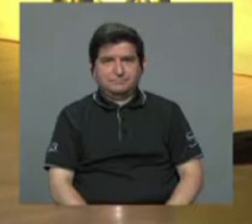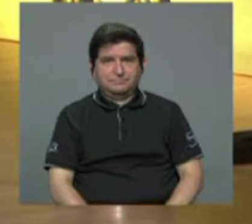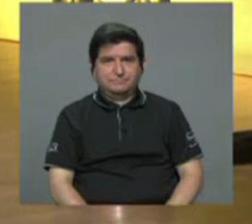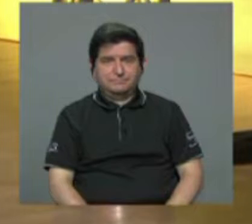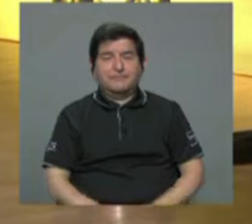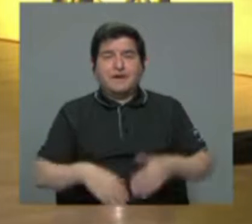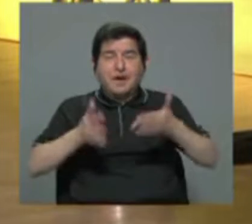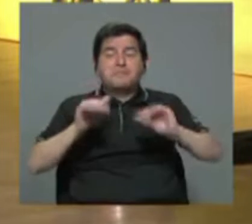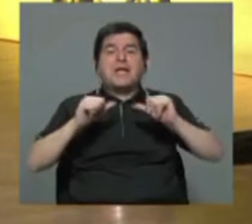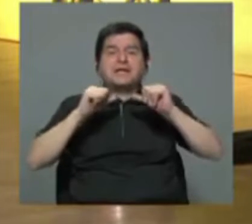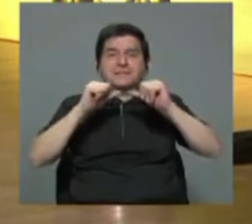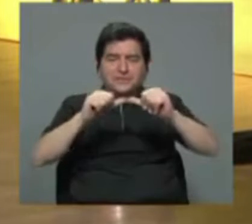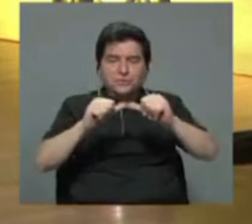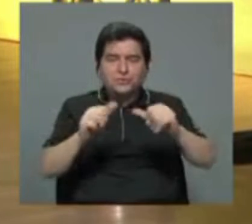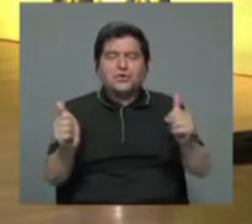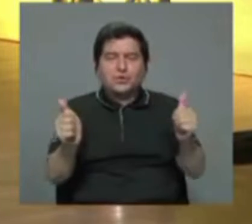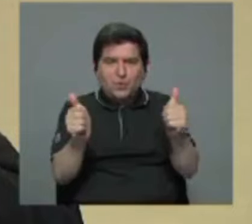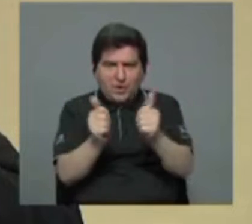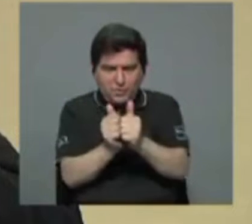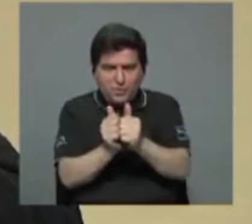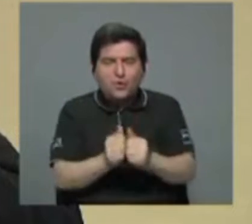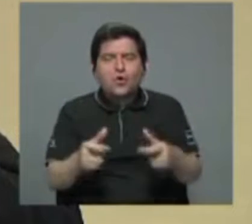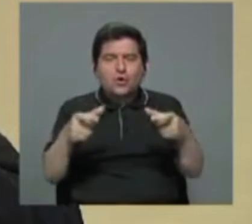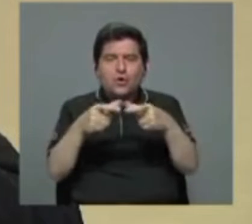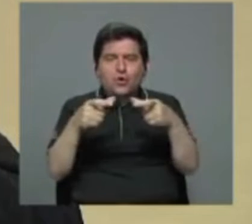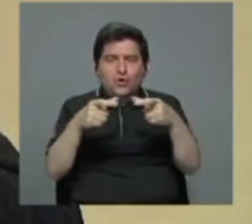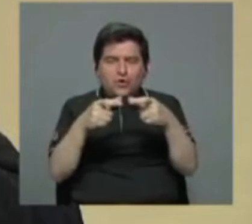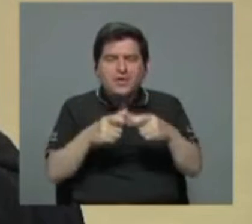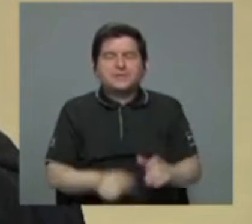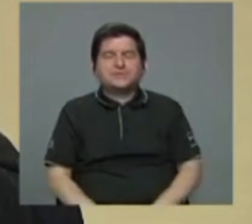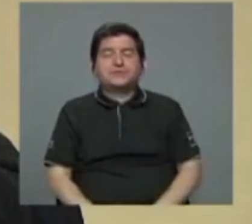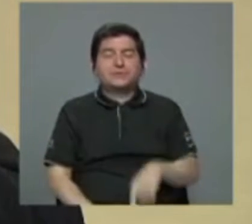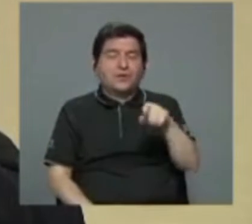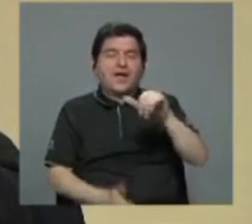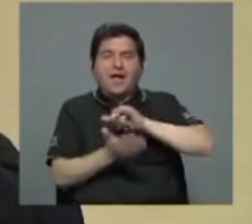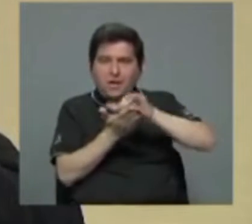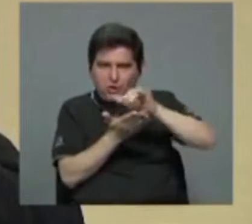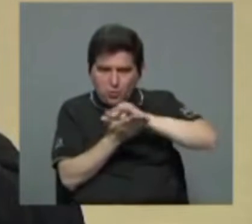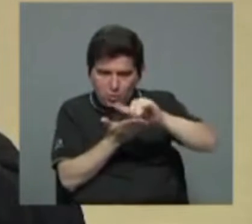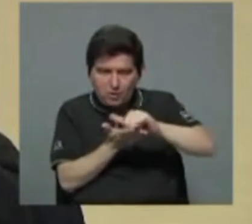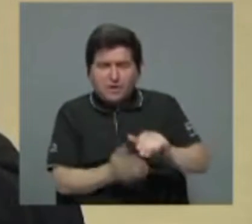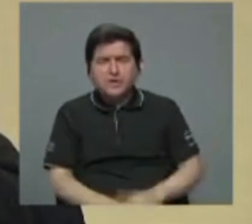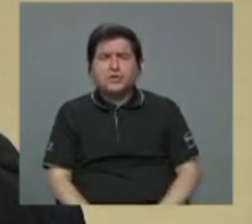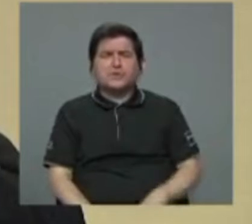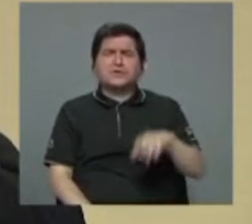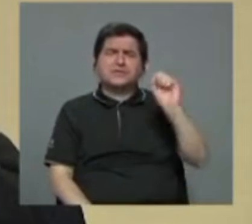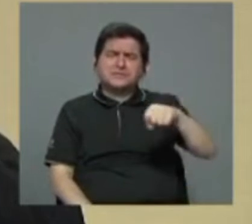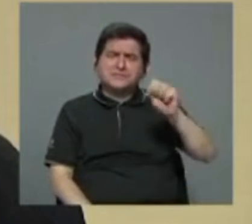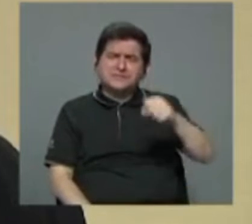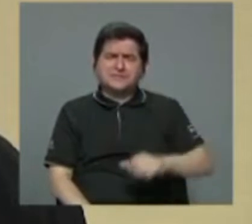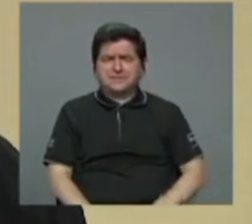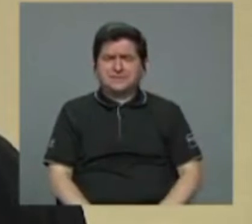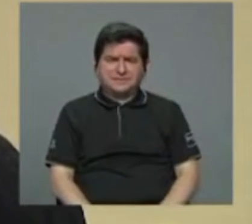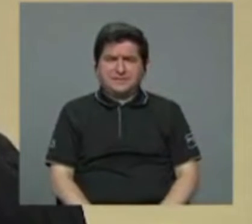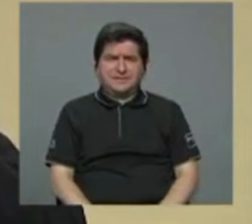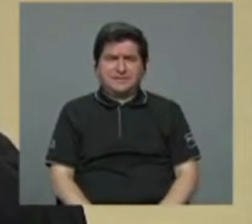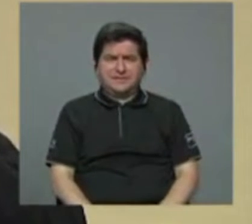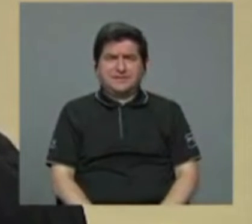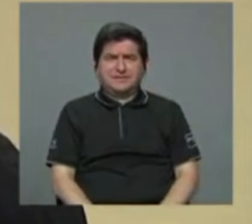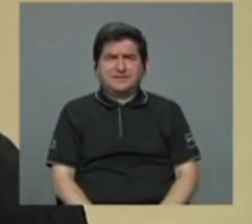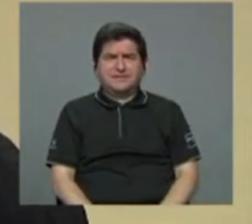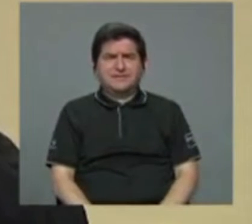Mientras regresamos con nuestra conexión con Manhattan, pues sí, que quería